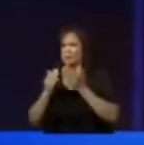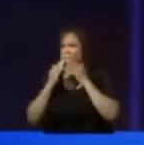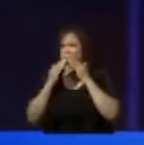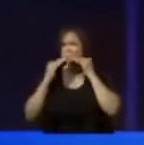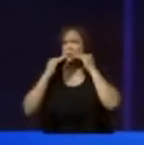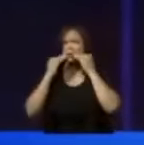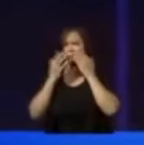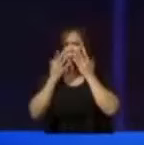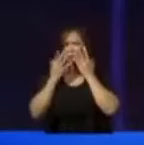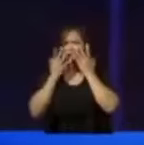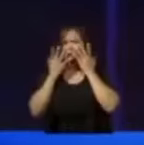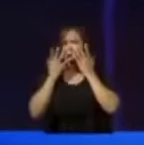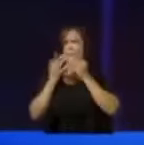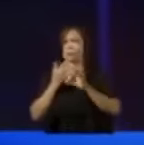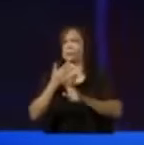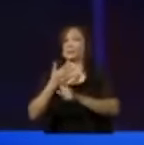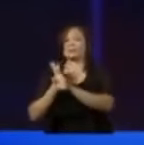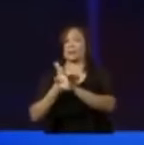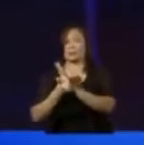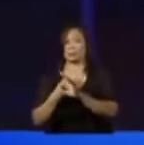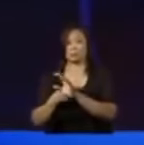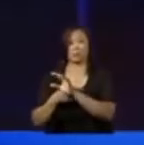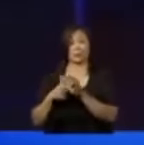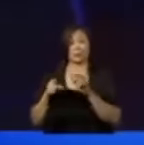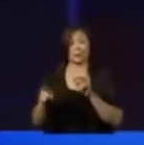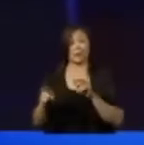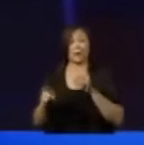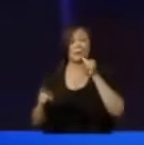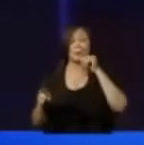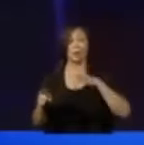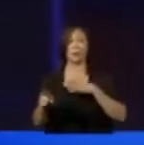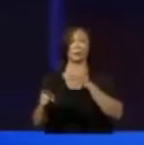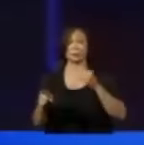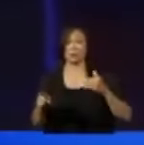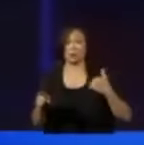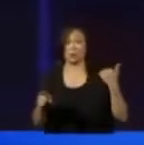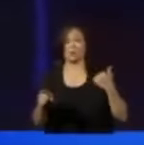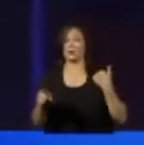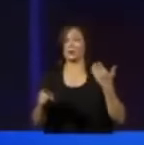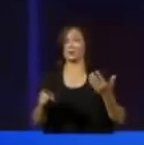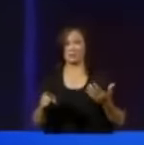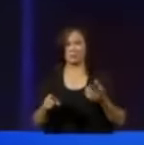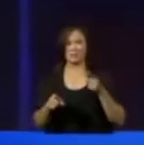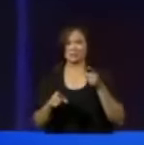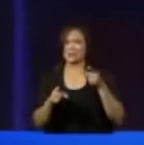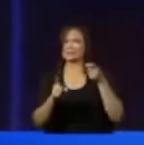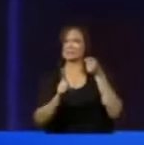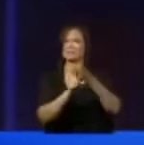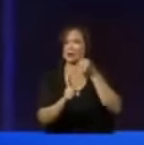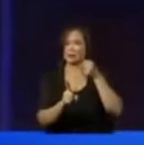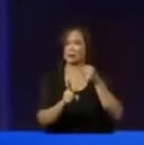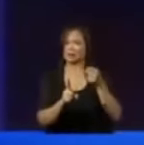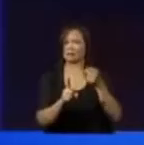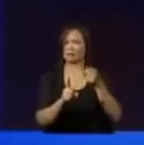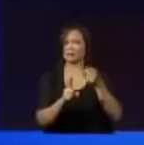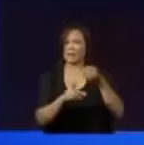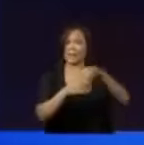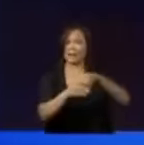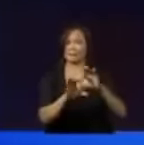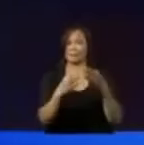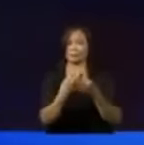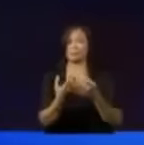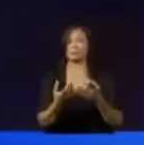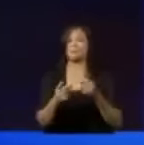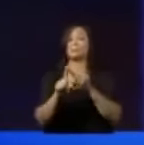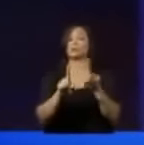Han casi llorado porque esa es la protección a mujeres, a jóvenes que han sido afectadas por la violencia